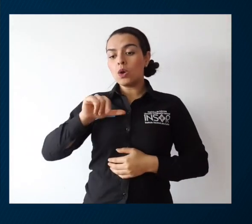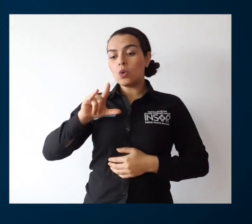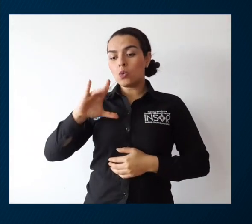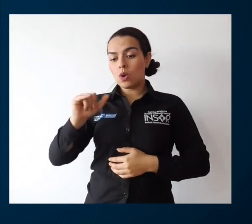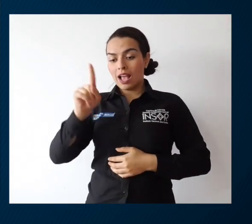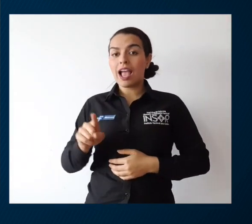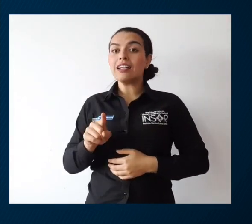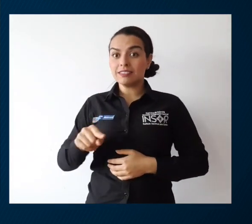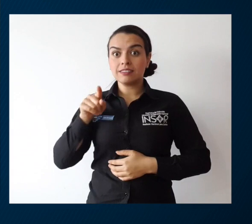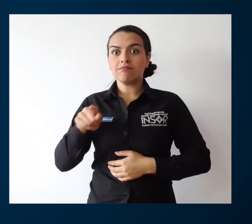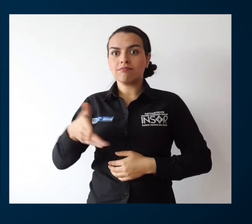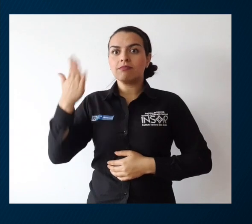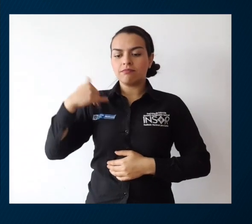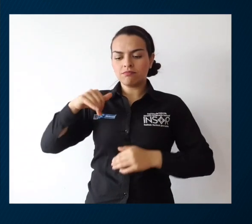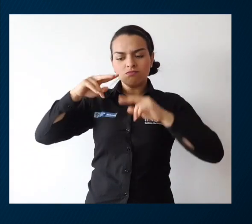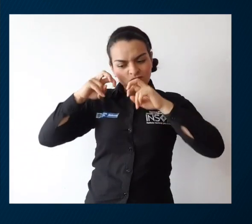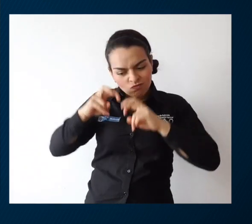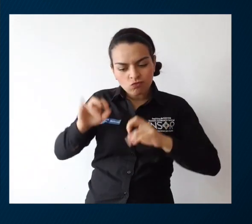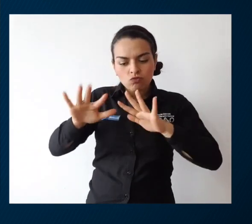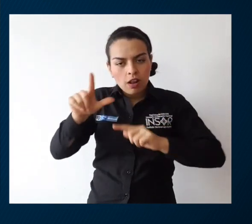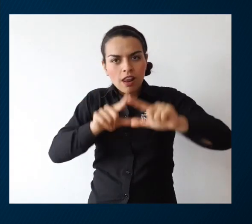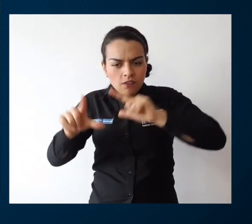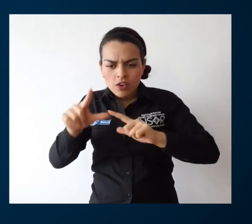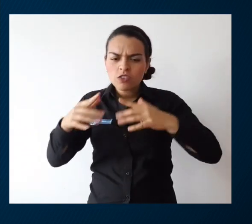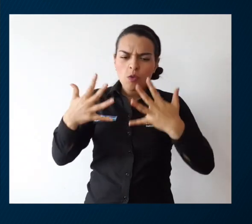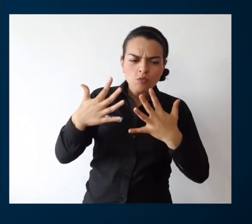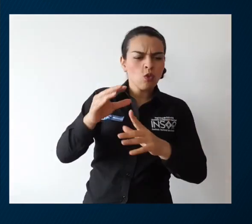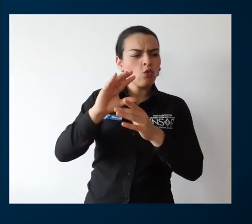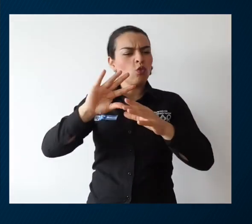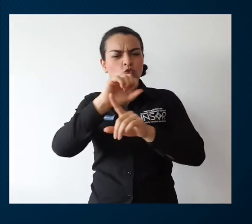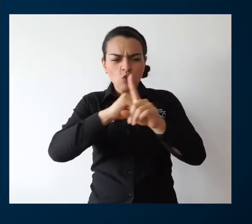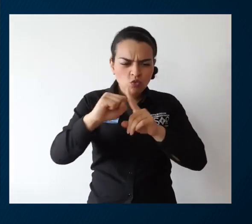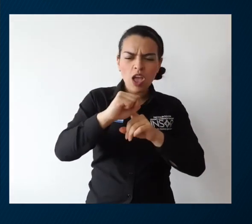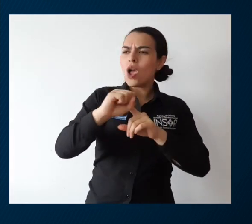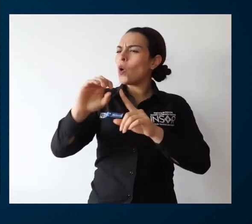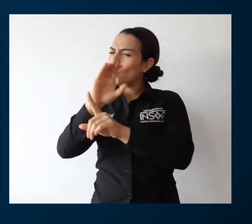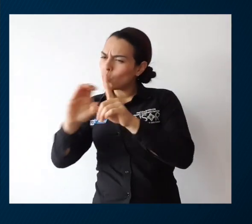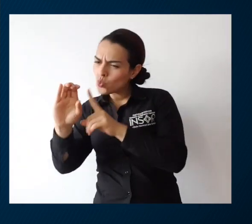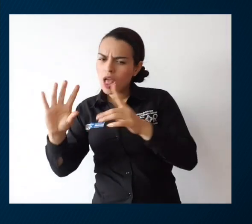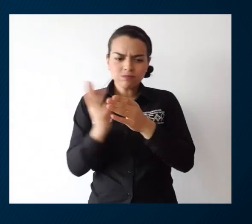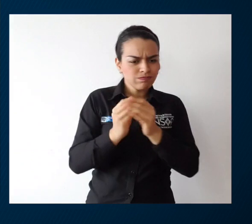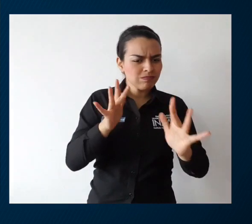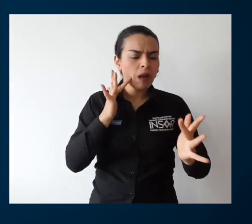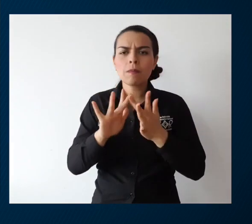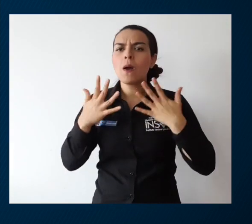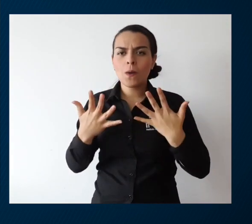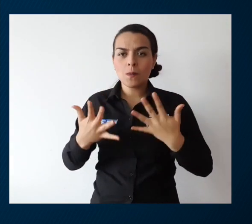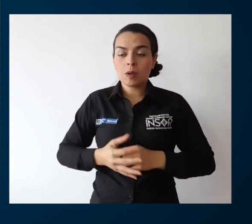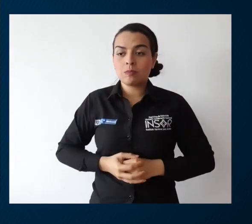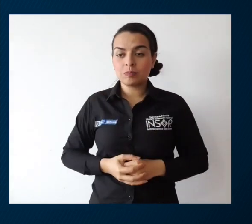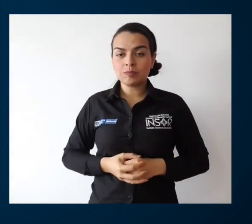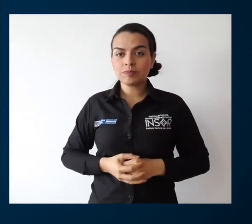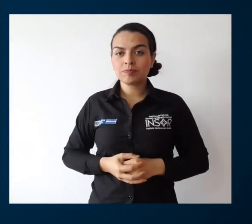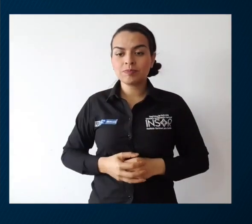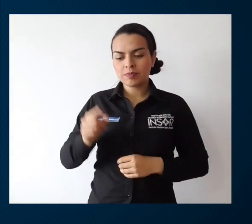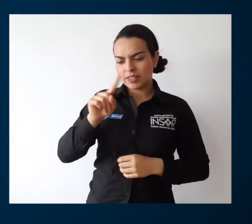Y a Lucas Correa, director de investigaciones del Laboratorio de Derechos Económicos, Sociales y Culturales del TESLAC. TESLAC